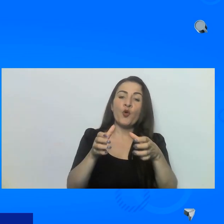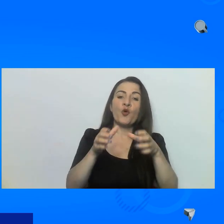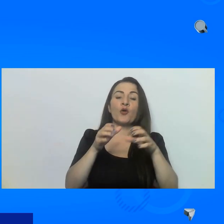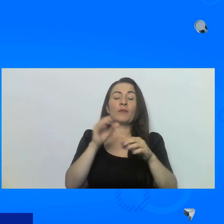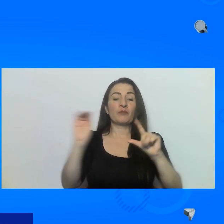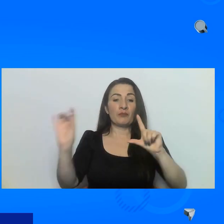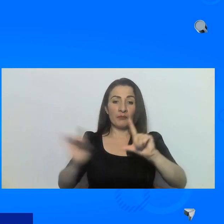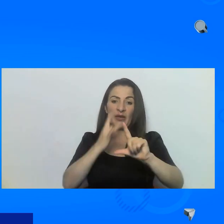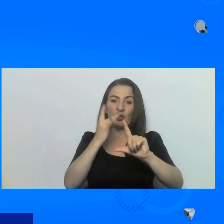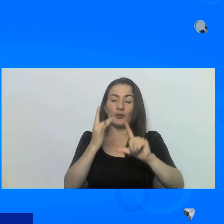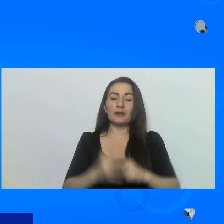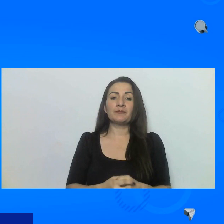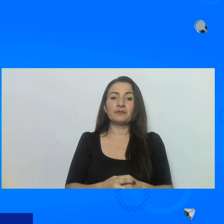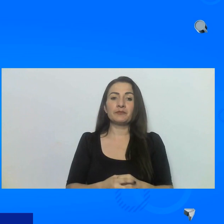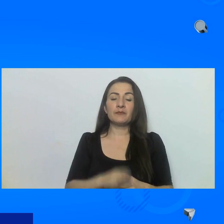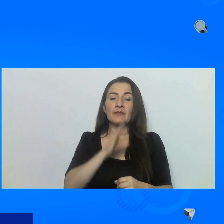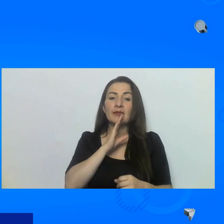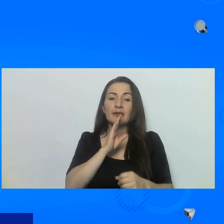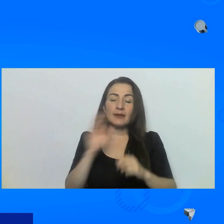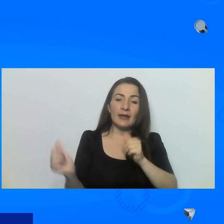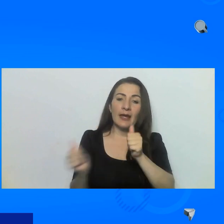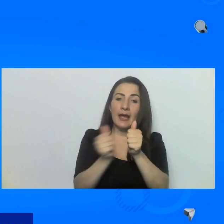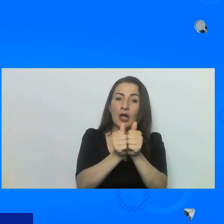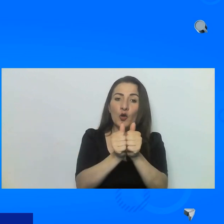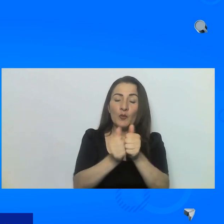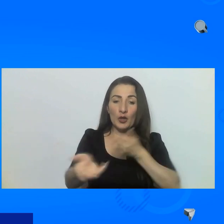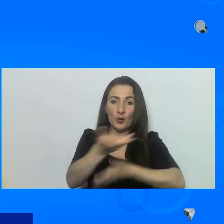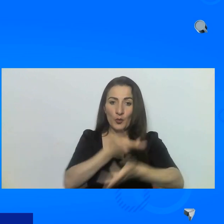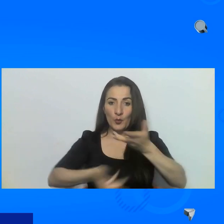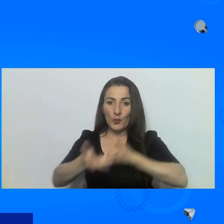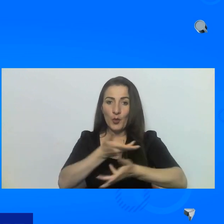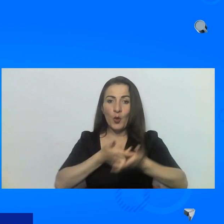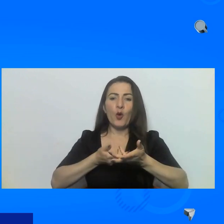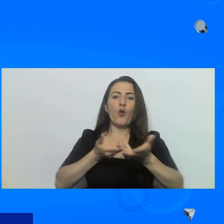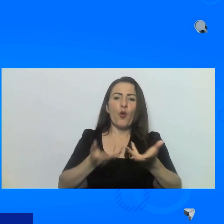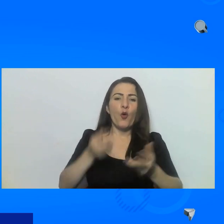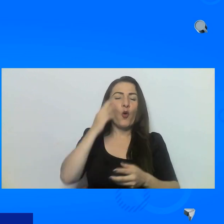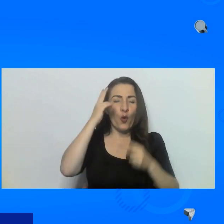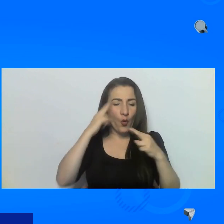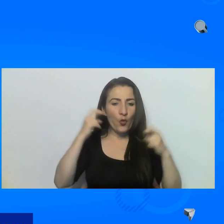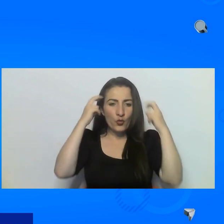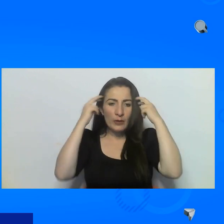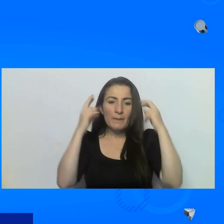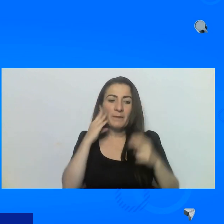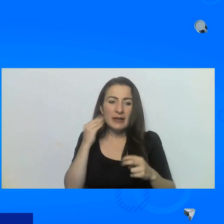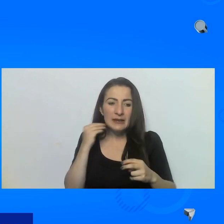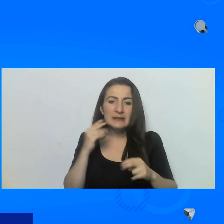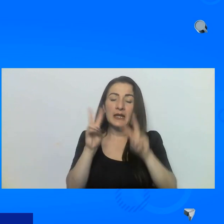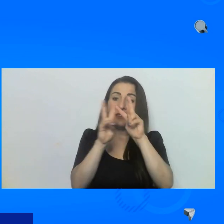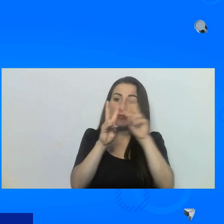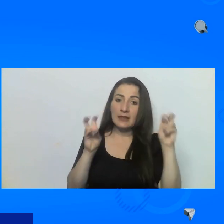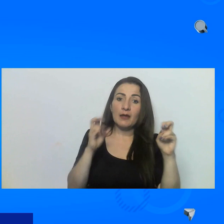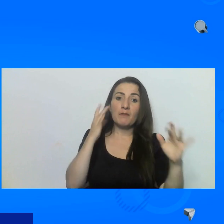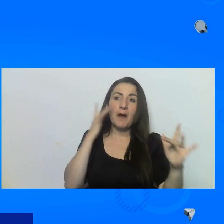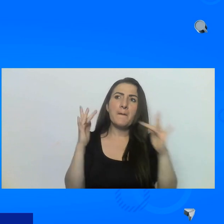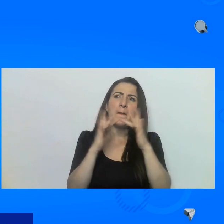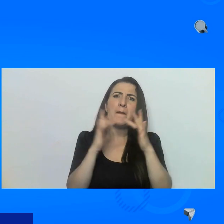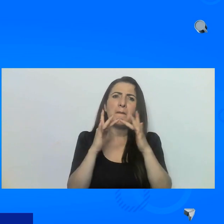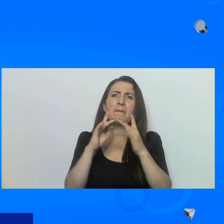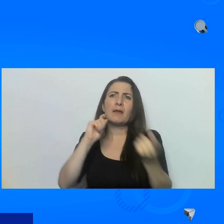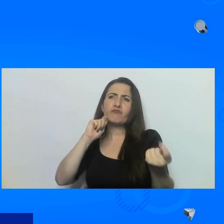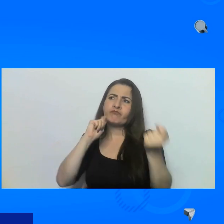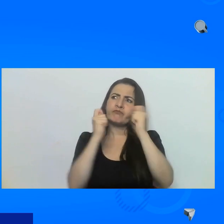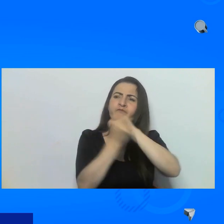virtual, quienes nos acompañarán y nos compartirán sus conocimientos, experiencias y temas relacionados con la transformación de